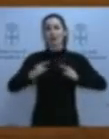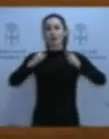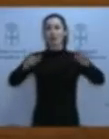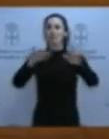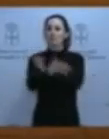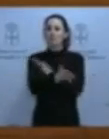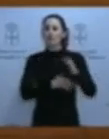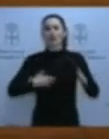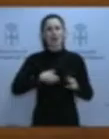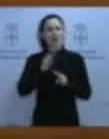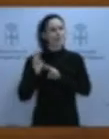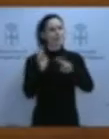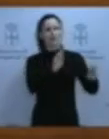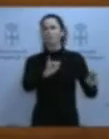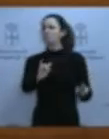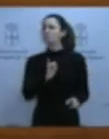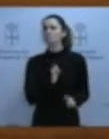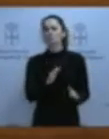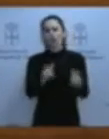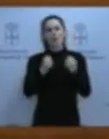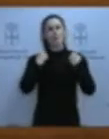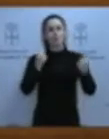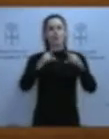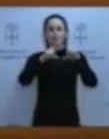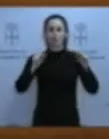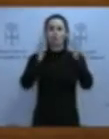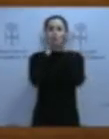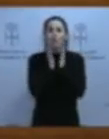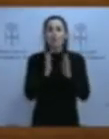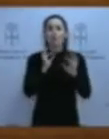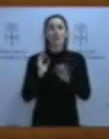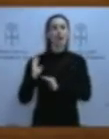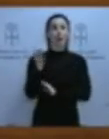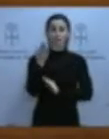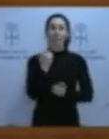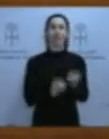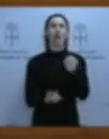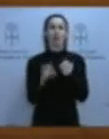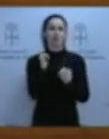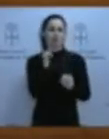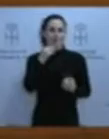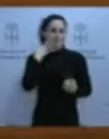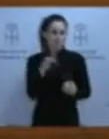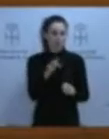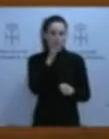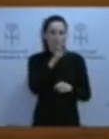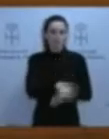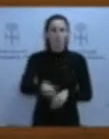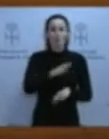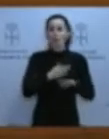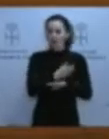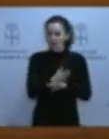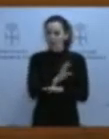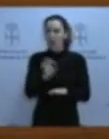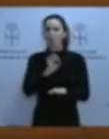figura identificativa de la cultura asturiana. Algunos tienen gran repercusión económica, local y comarcal, como por ejemplo el de Grao